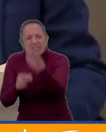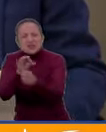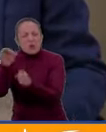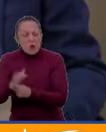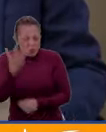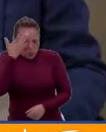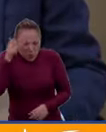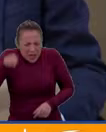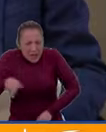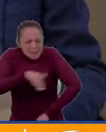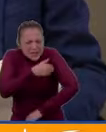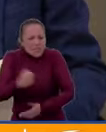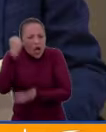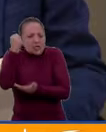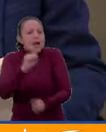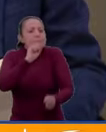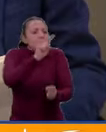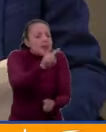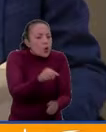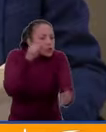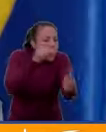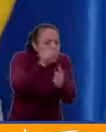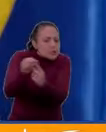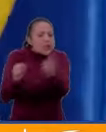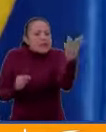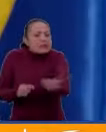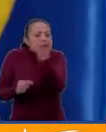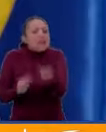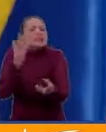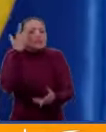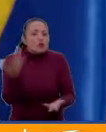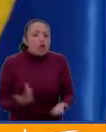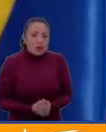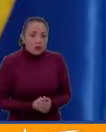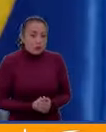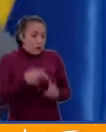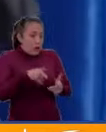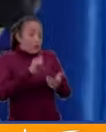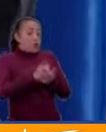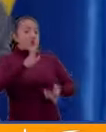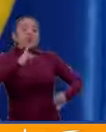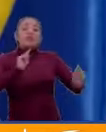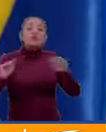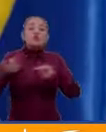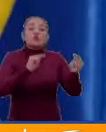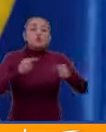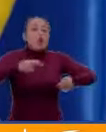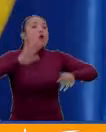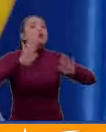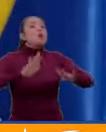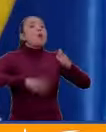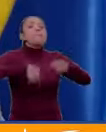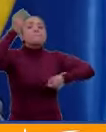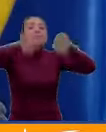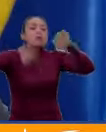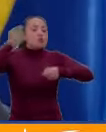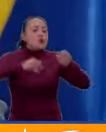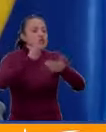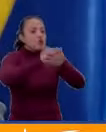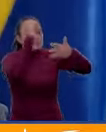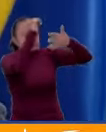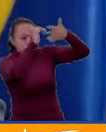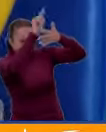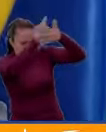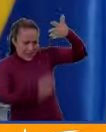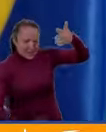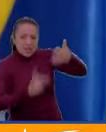ministro de hacienda esté preguntando por esos tres municipios porque la discusiones de presupuesto aparece un listado de proyectos entonces usted me pregunta si